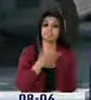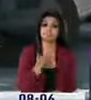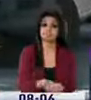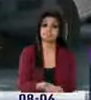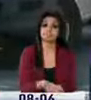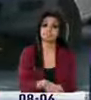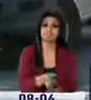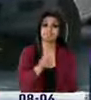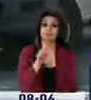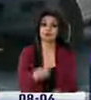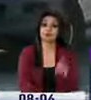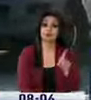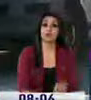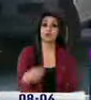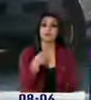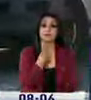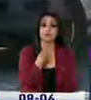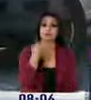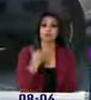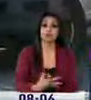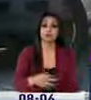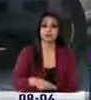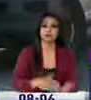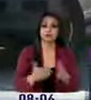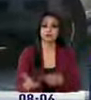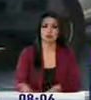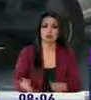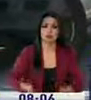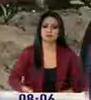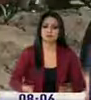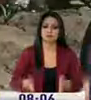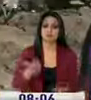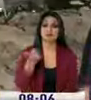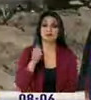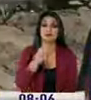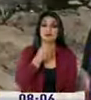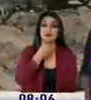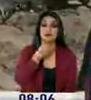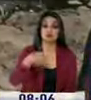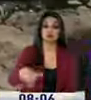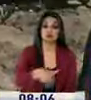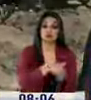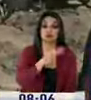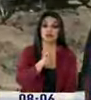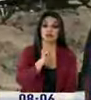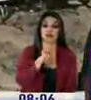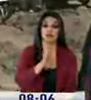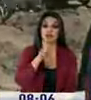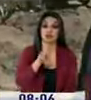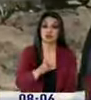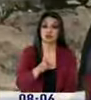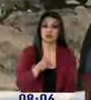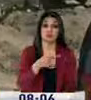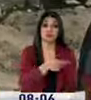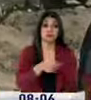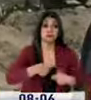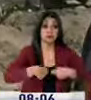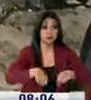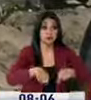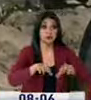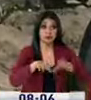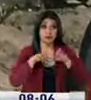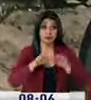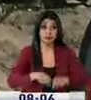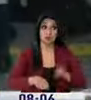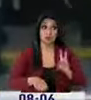la muerte se atravesó temprano a la altura de las avenidas 10 de agosto y Cuero Caicedo. ¿Ellos pueden circular por el carril exclusivo del trole? Tienen el